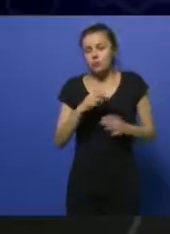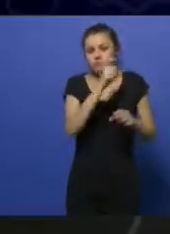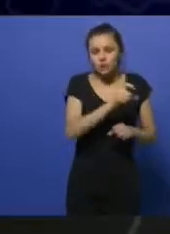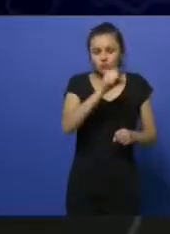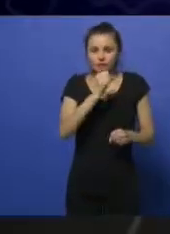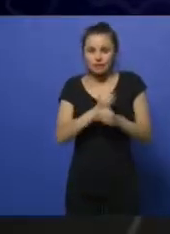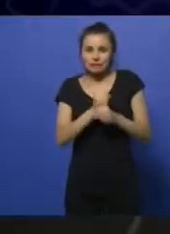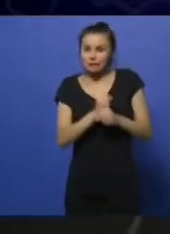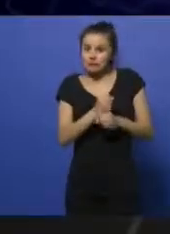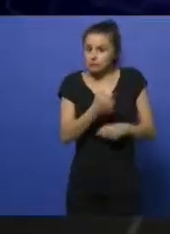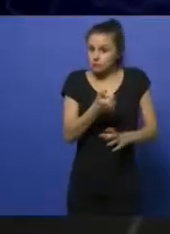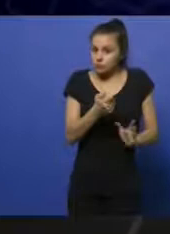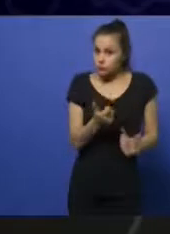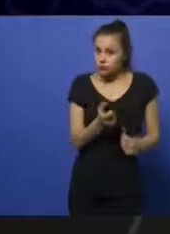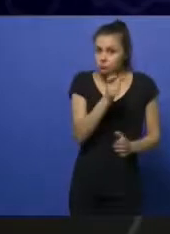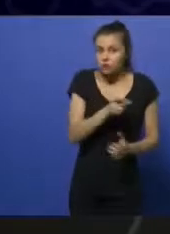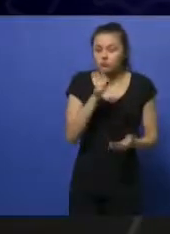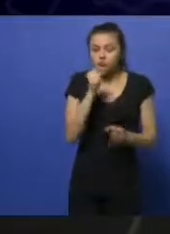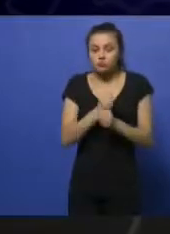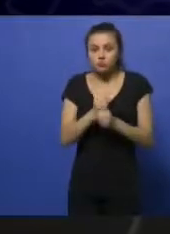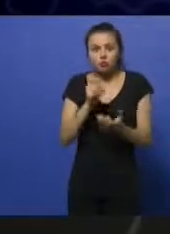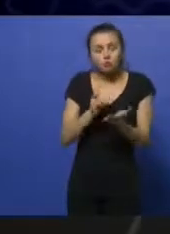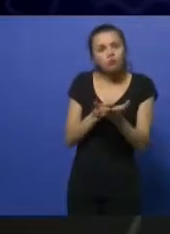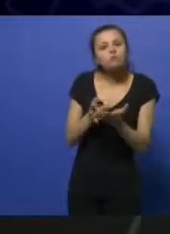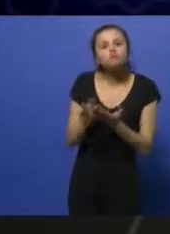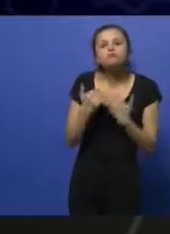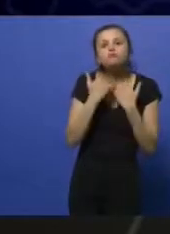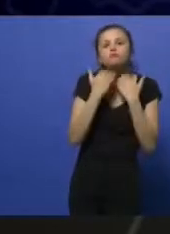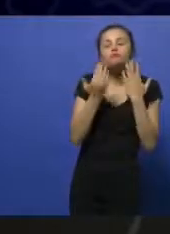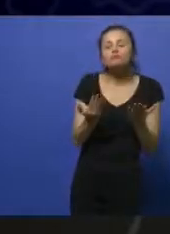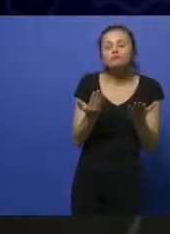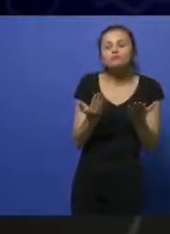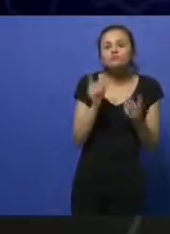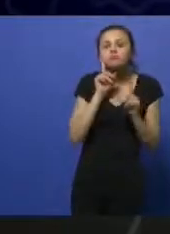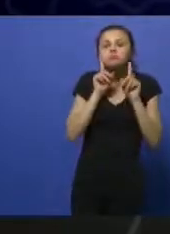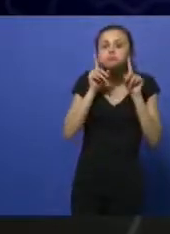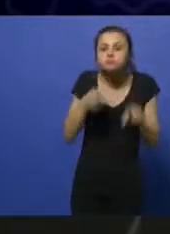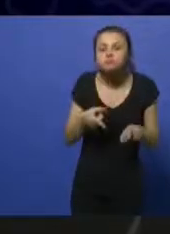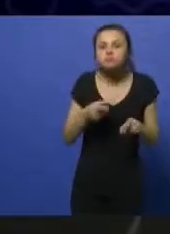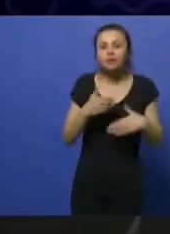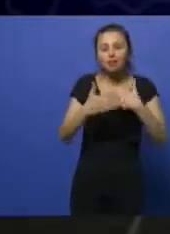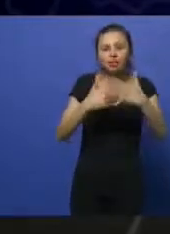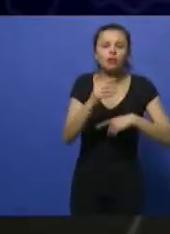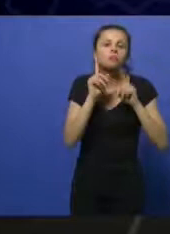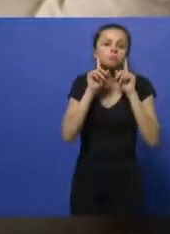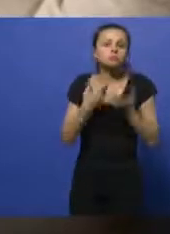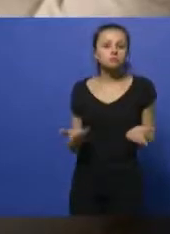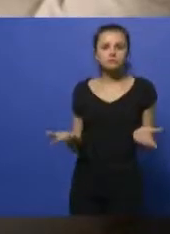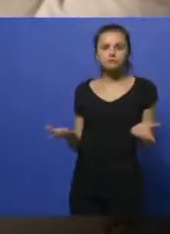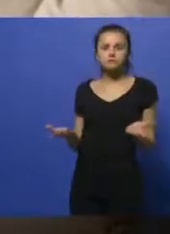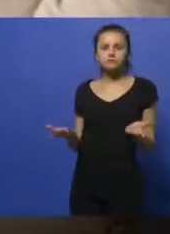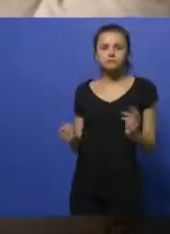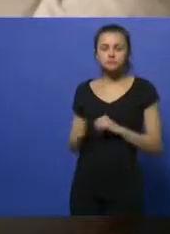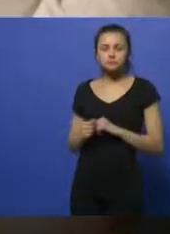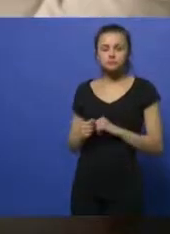si echan más gente, no sé cómo vamos a cumplir con los compromisos de producción. Ya a partir